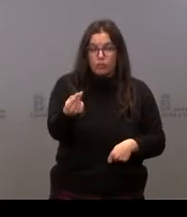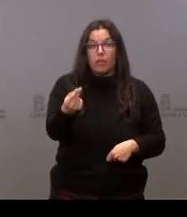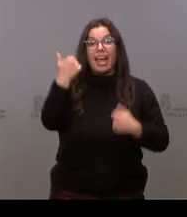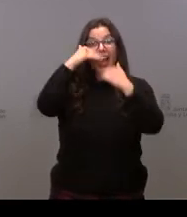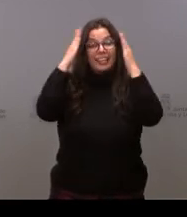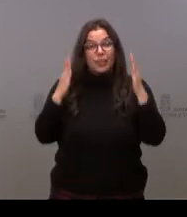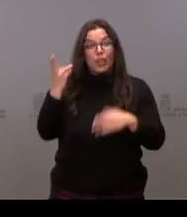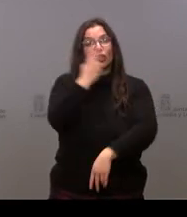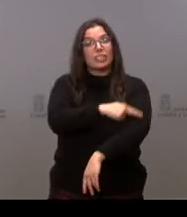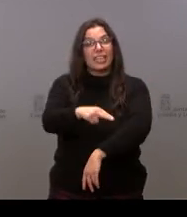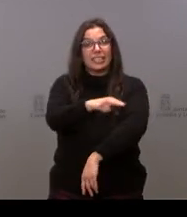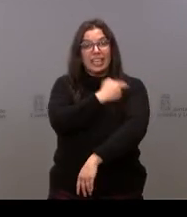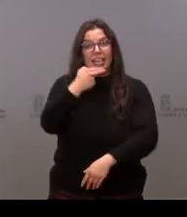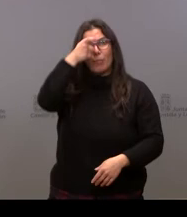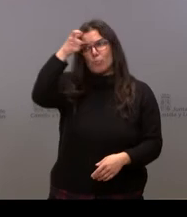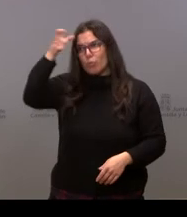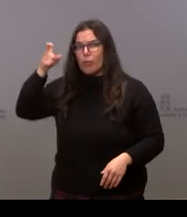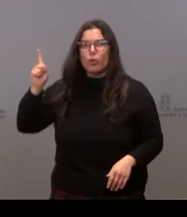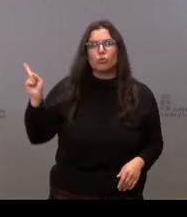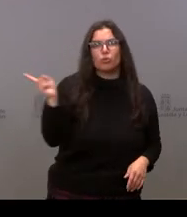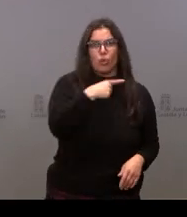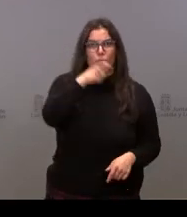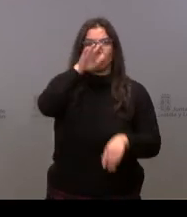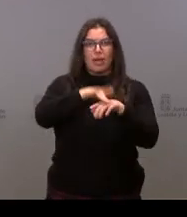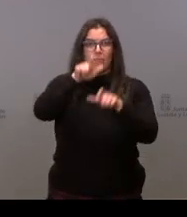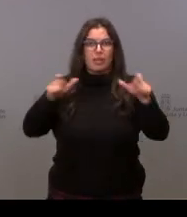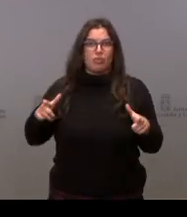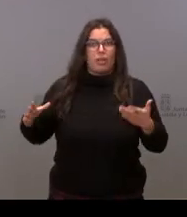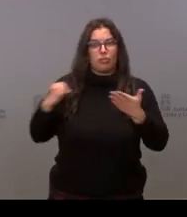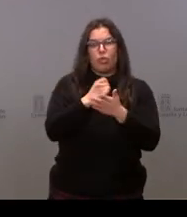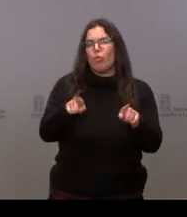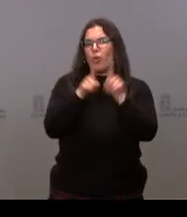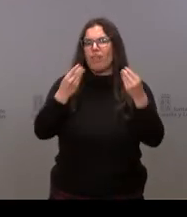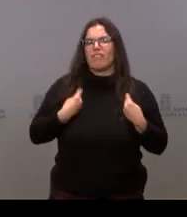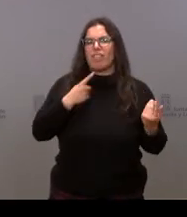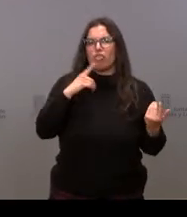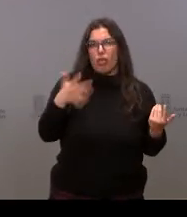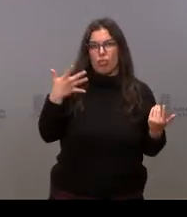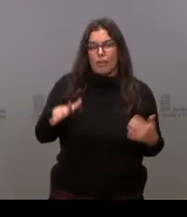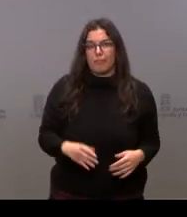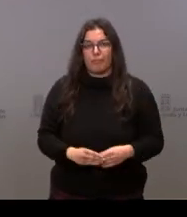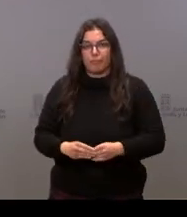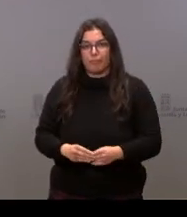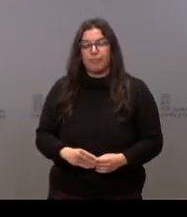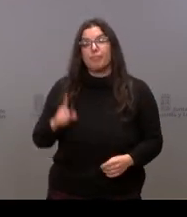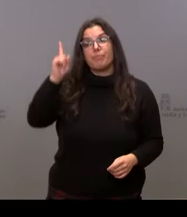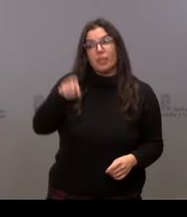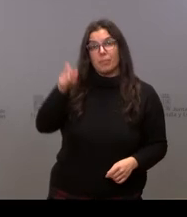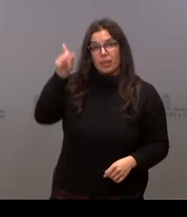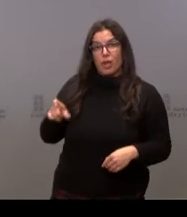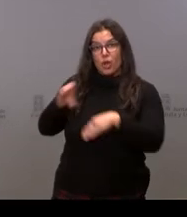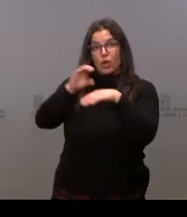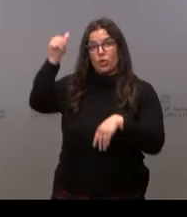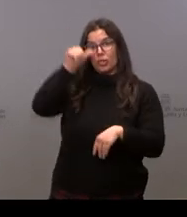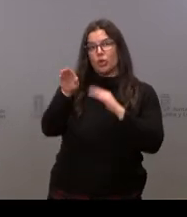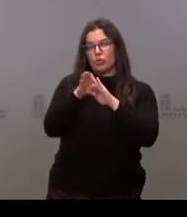sanitaria en el mundo rural a todas las personas vivan donde vivan también va a continuar con la mejora de la